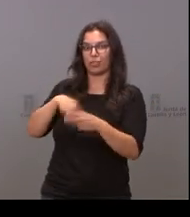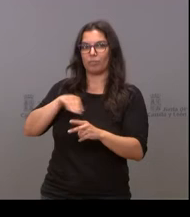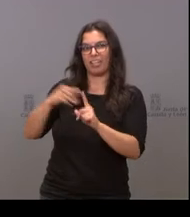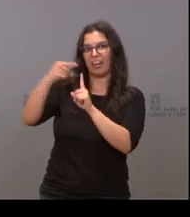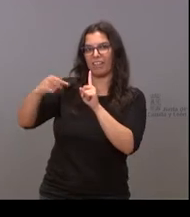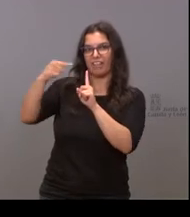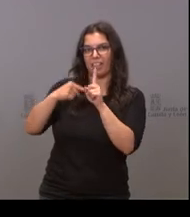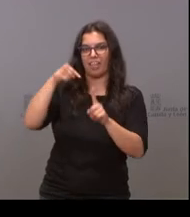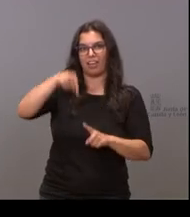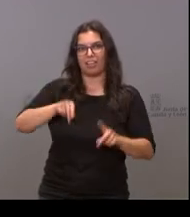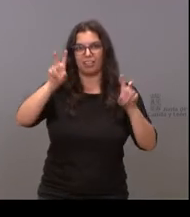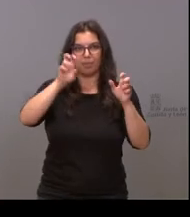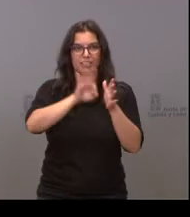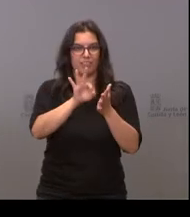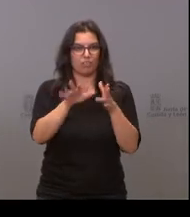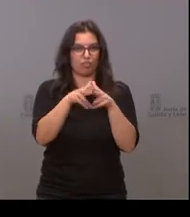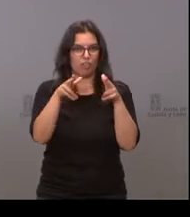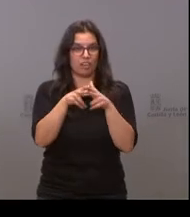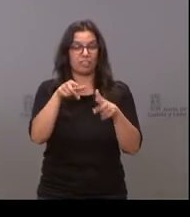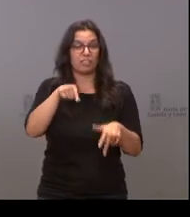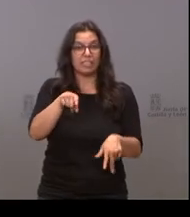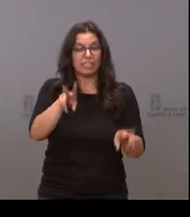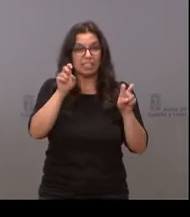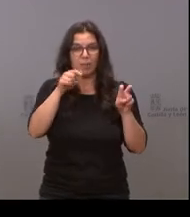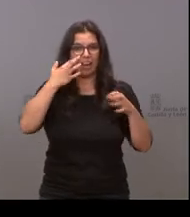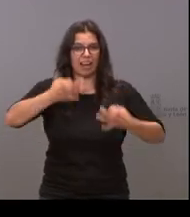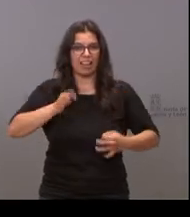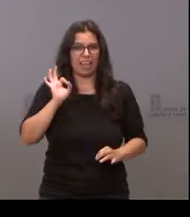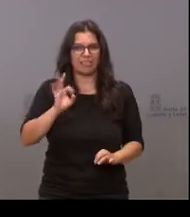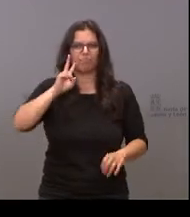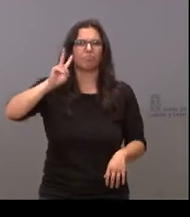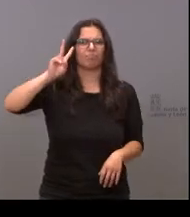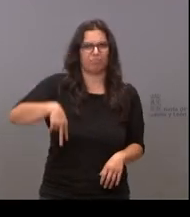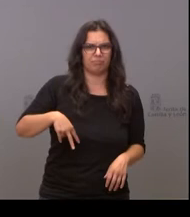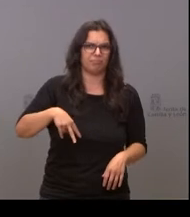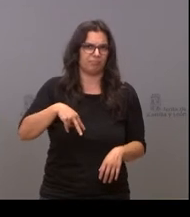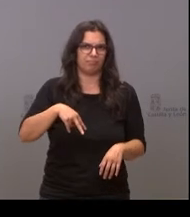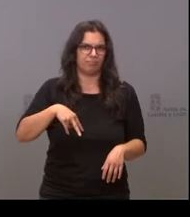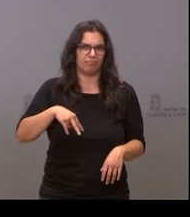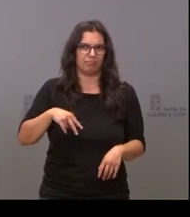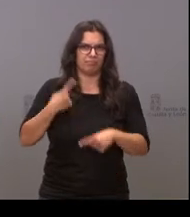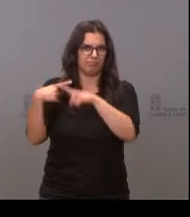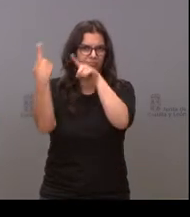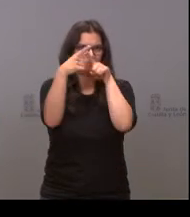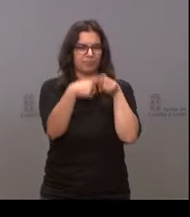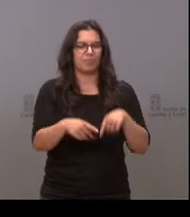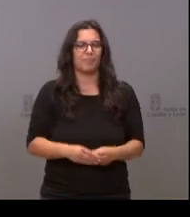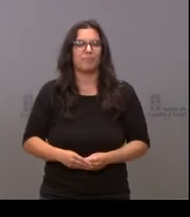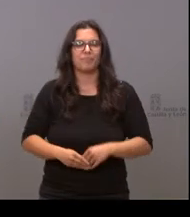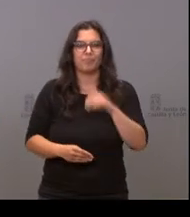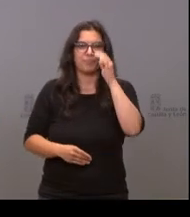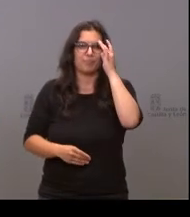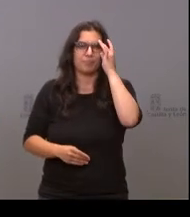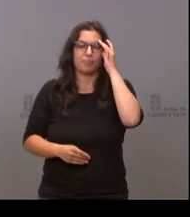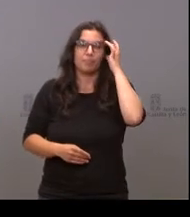sociales y esto es esto es una realidad además reconocida en distintos ámbitos hincando realmente el